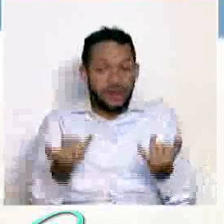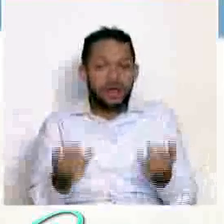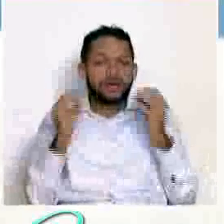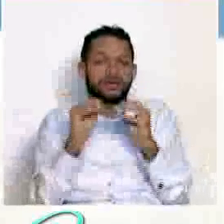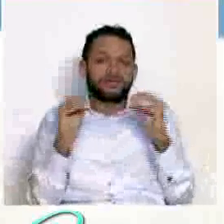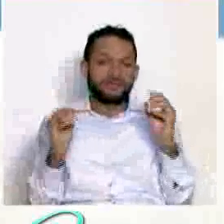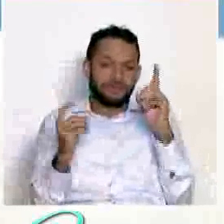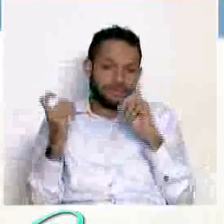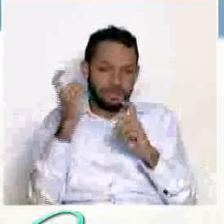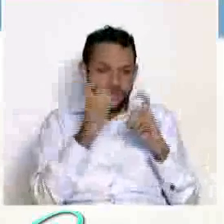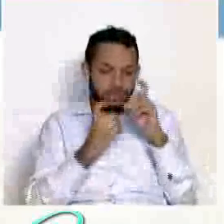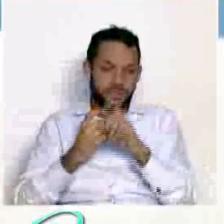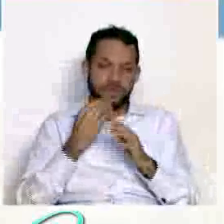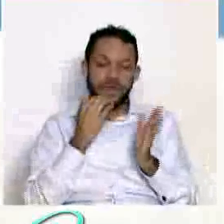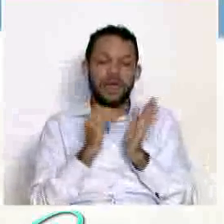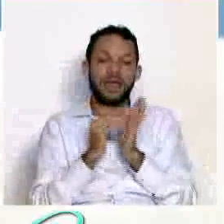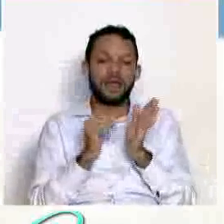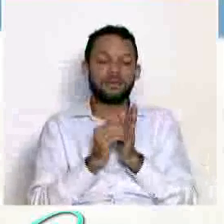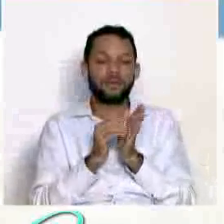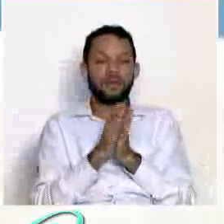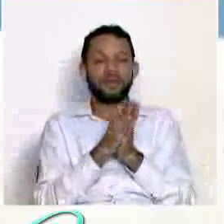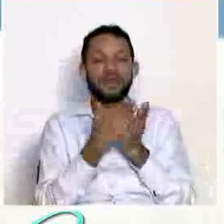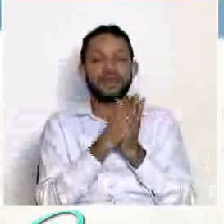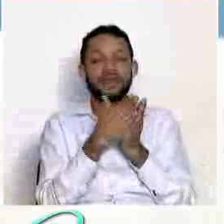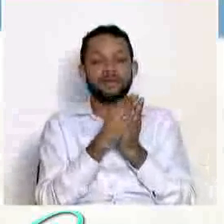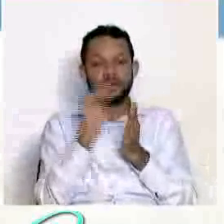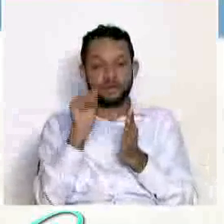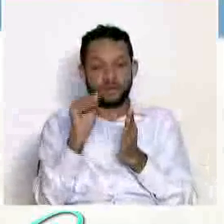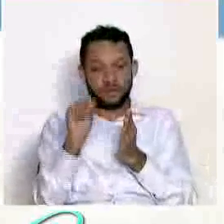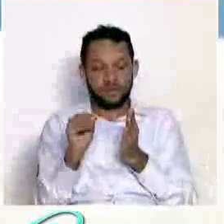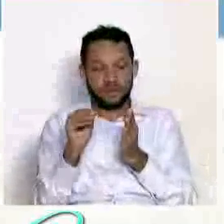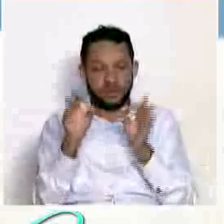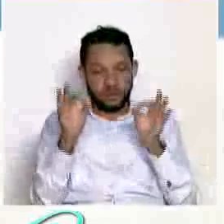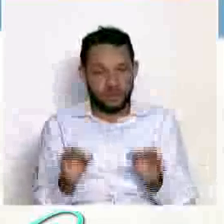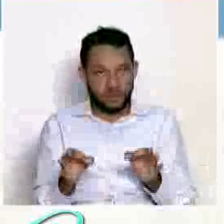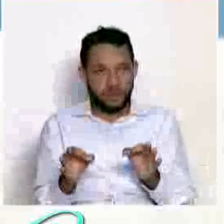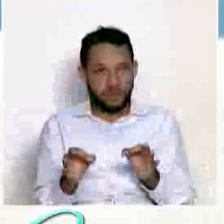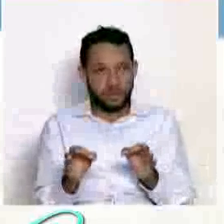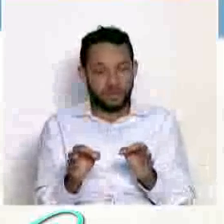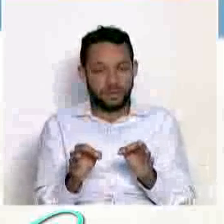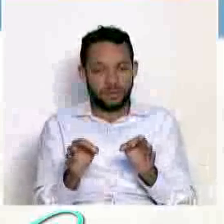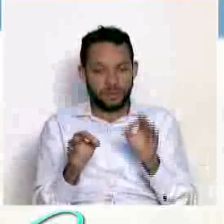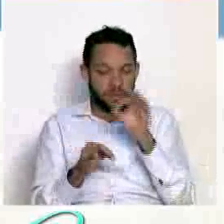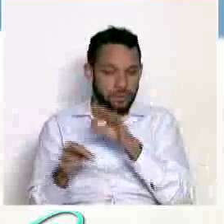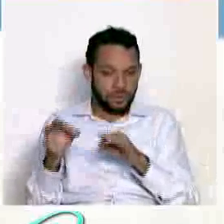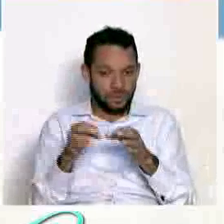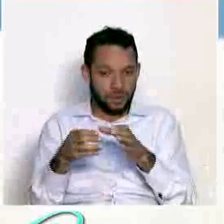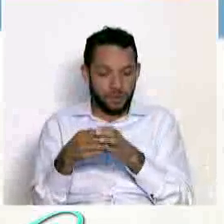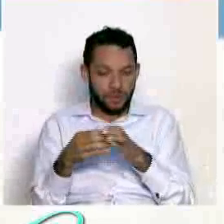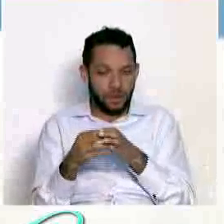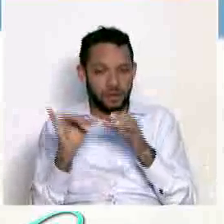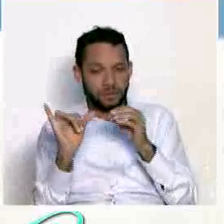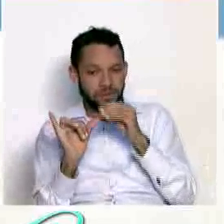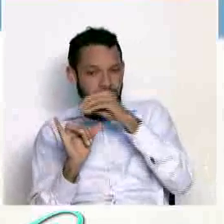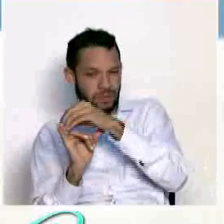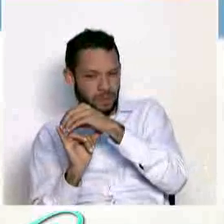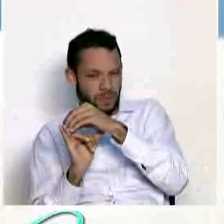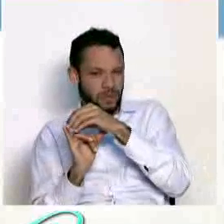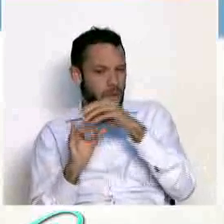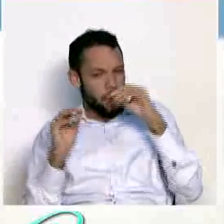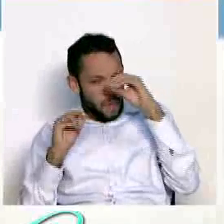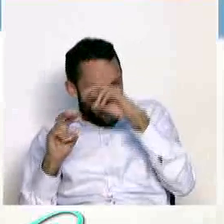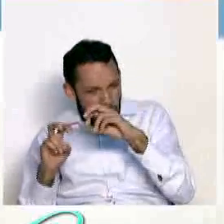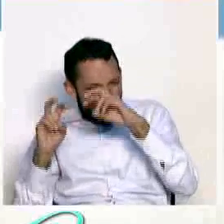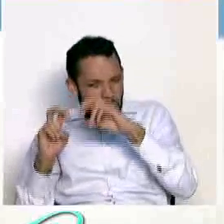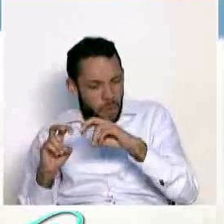con una anécdota que está narrada en los libros de Como nos gusta a los médicos, en los journals de ginecología y de oncología, de